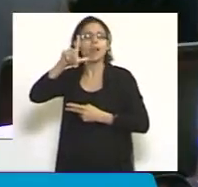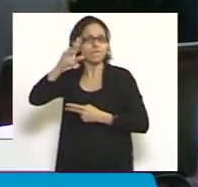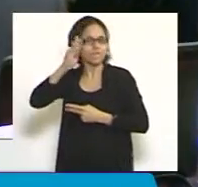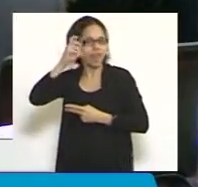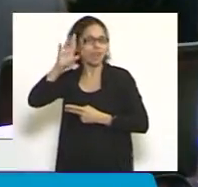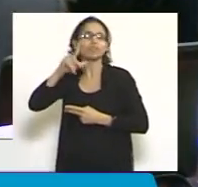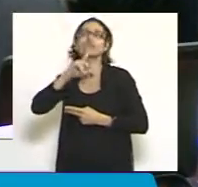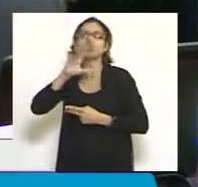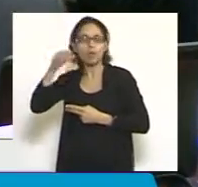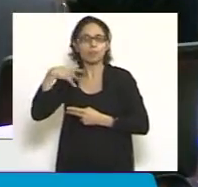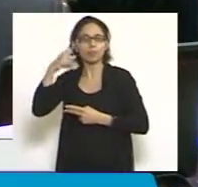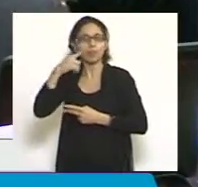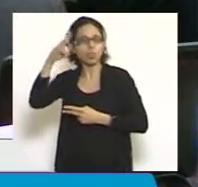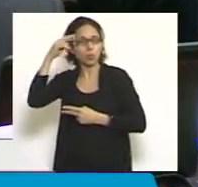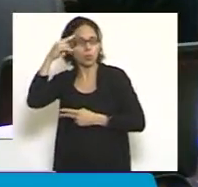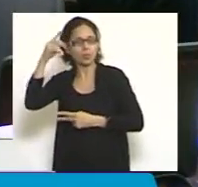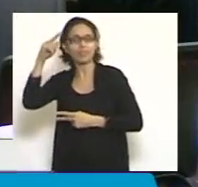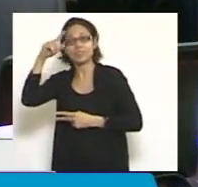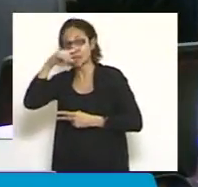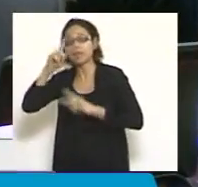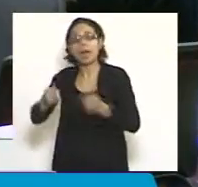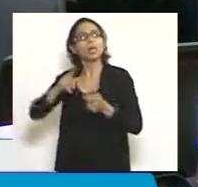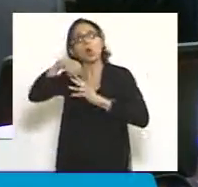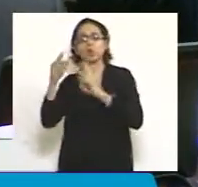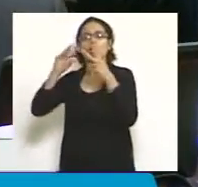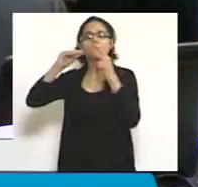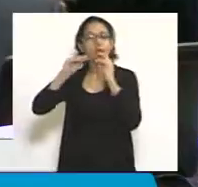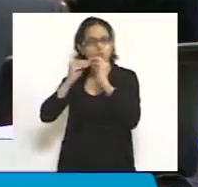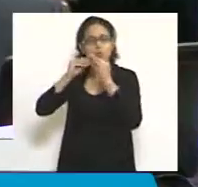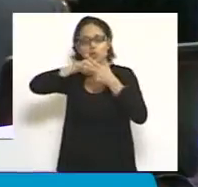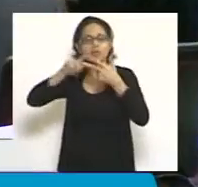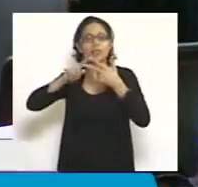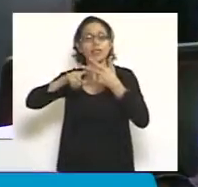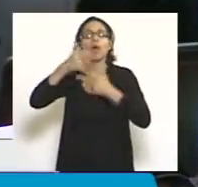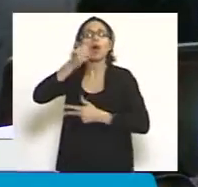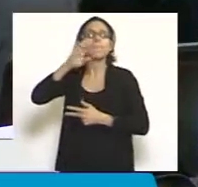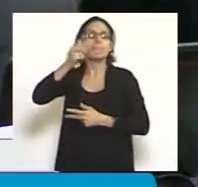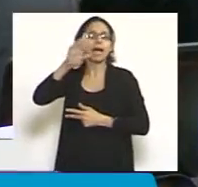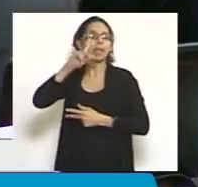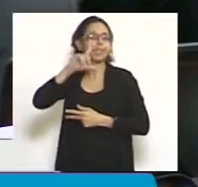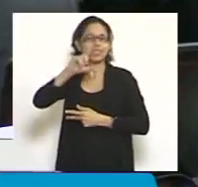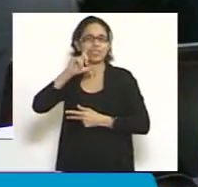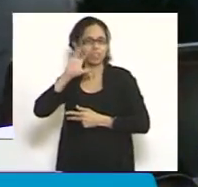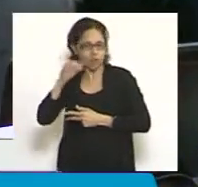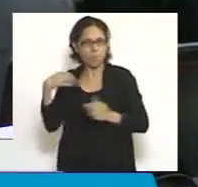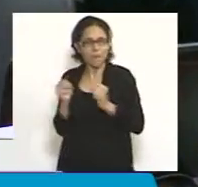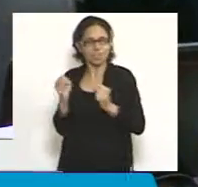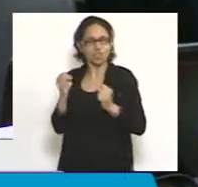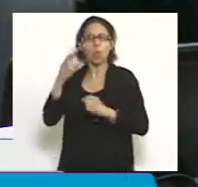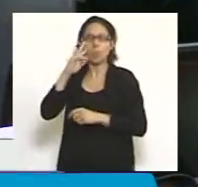del 21 de junio de este año, donde declaró la inconstitucionalidad no solo del